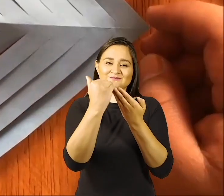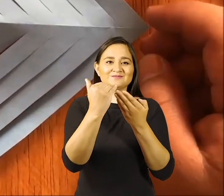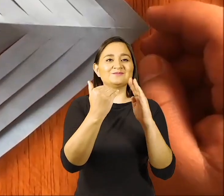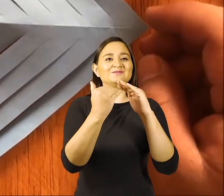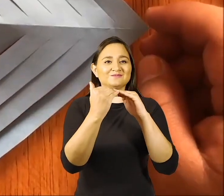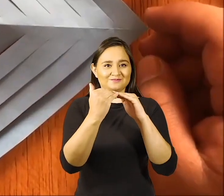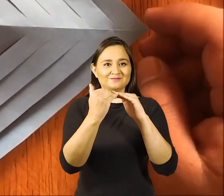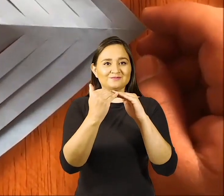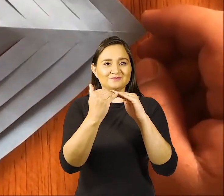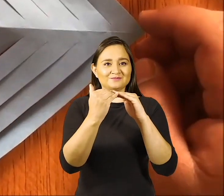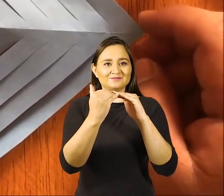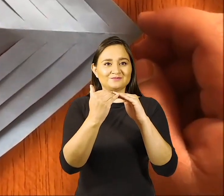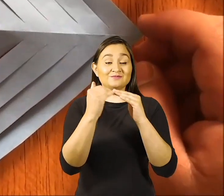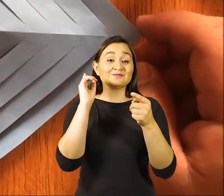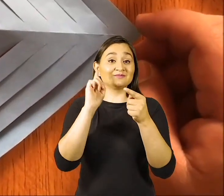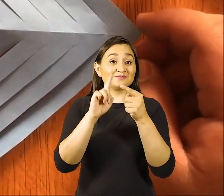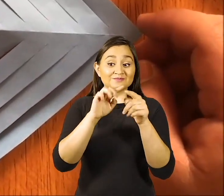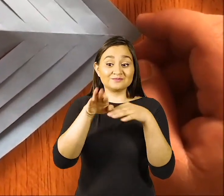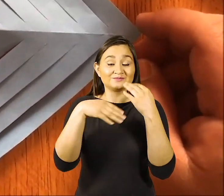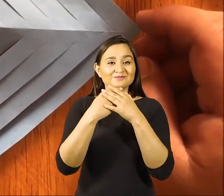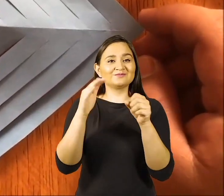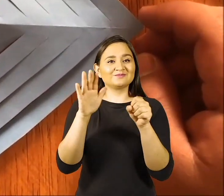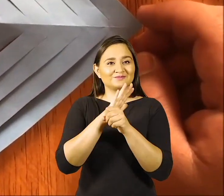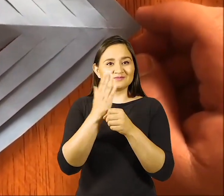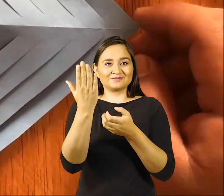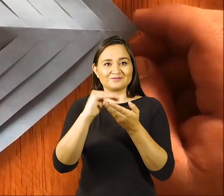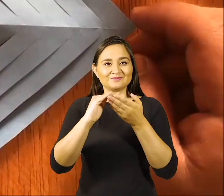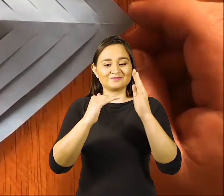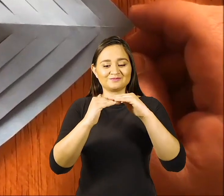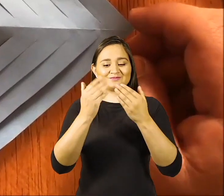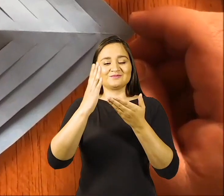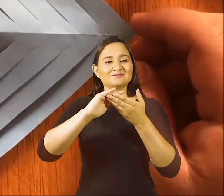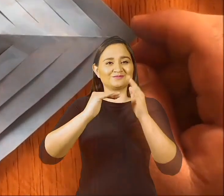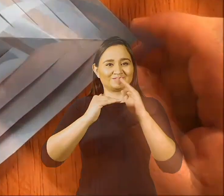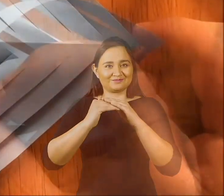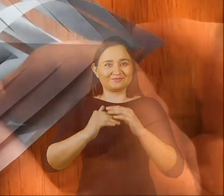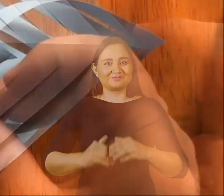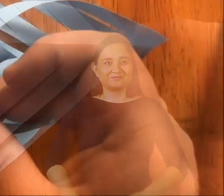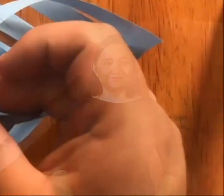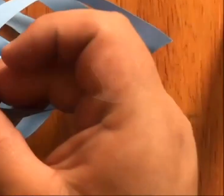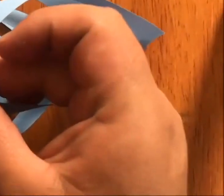y repetimos el proceso hasta terminar de pegar todas las puntas.